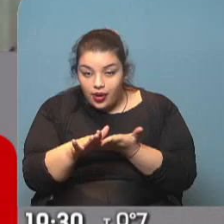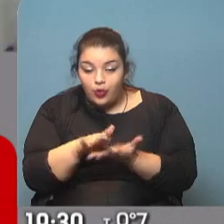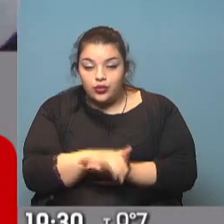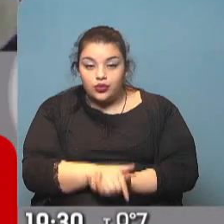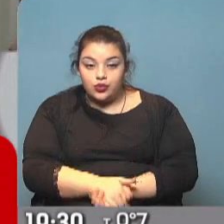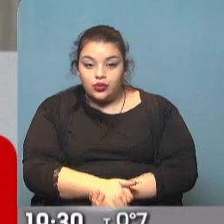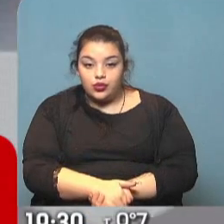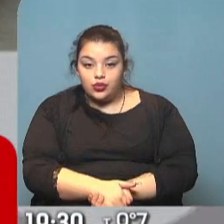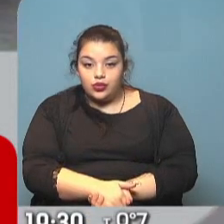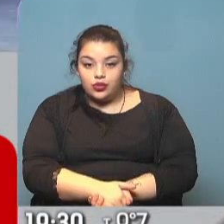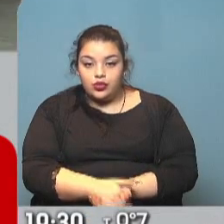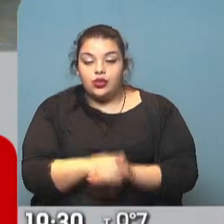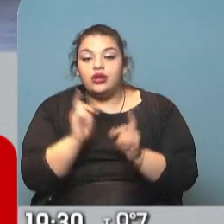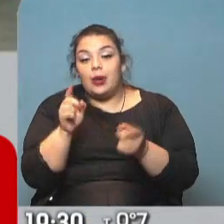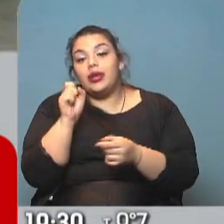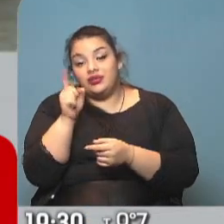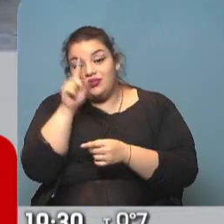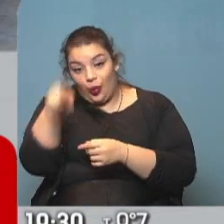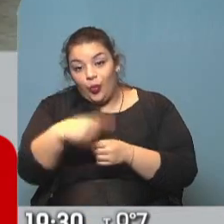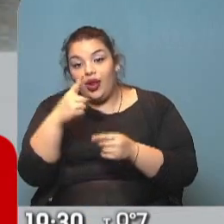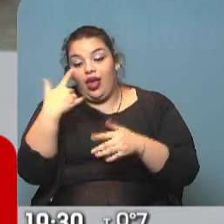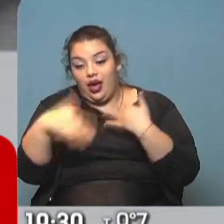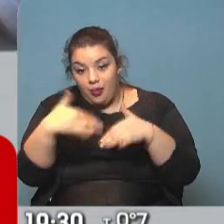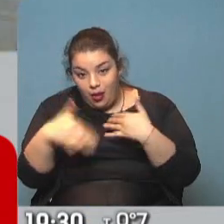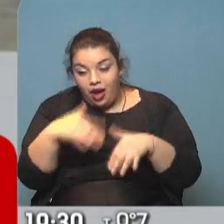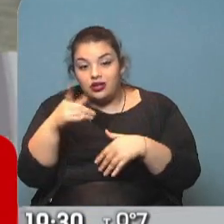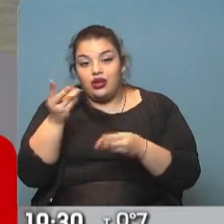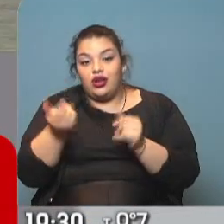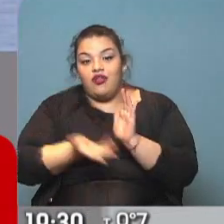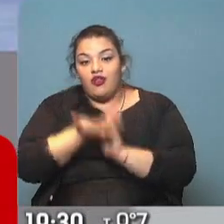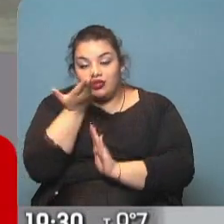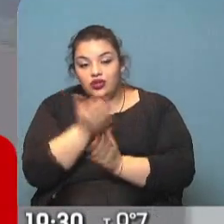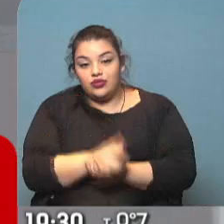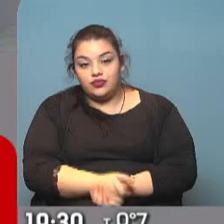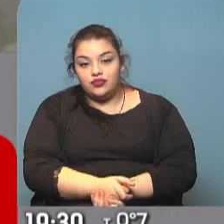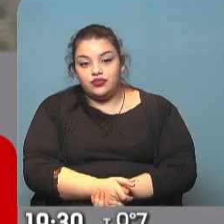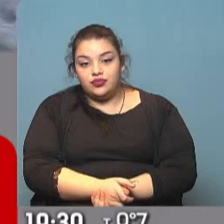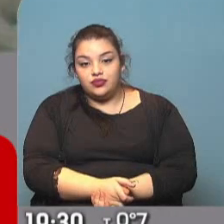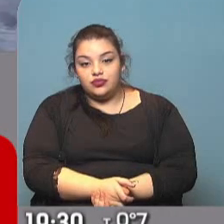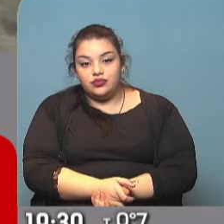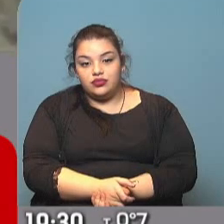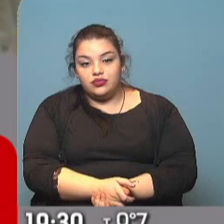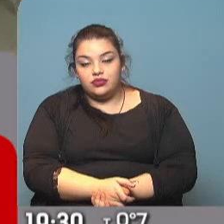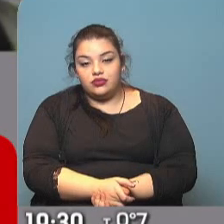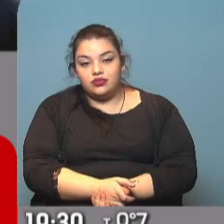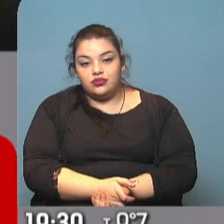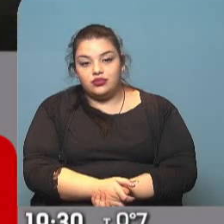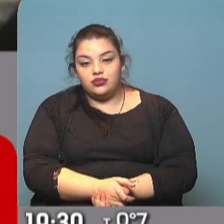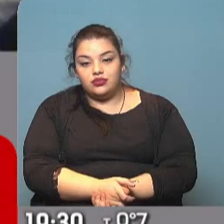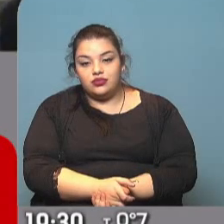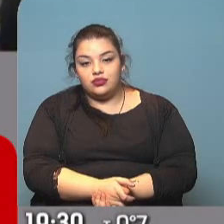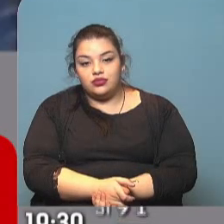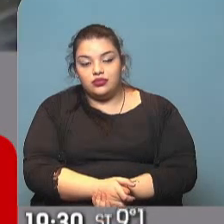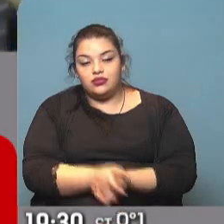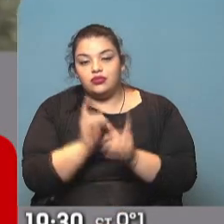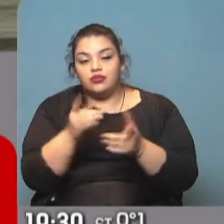de aceleración de la inflación donde no podés bajar la tasa de interés, tenés que dar tasas más altas en el tramo largo de la curva de